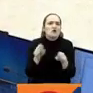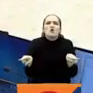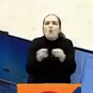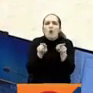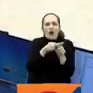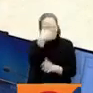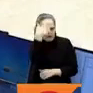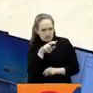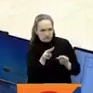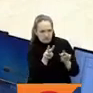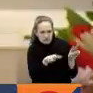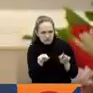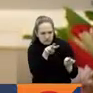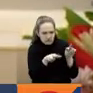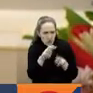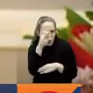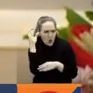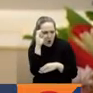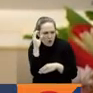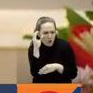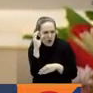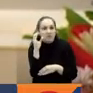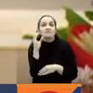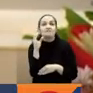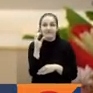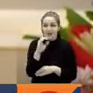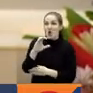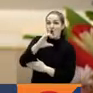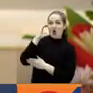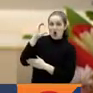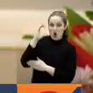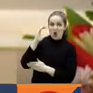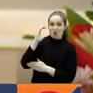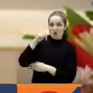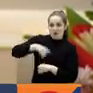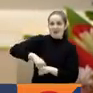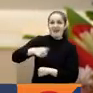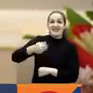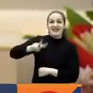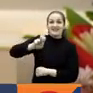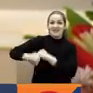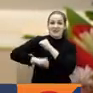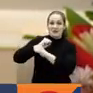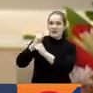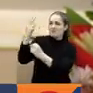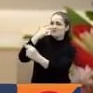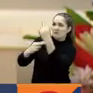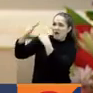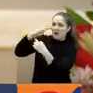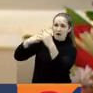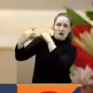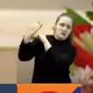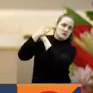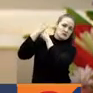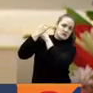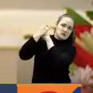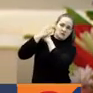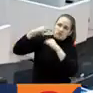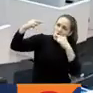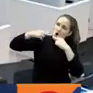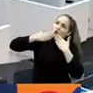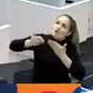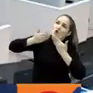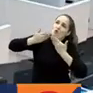Penal Internacional. Colombia, en estos 17 años de observación o examen preliminar, ha fortalecido sus instituciones